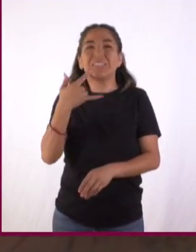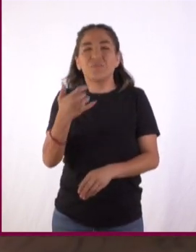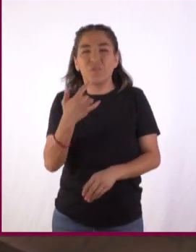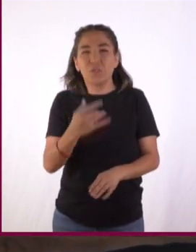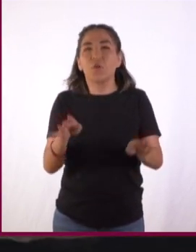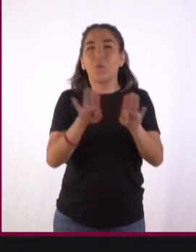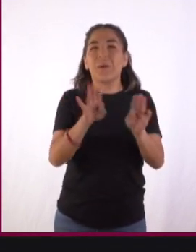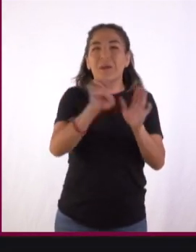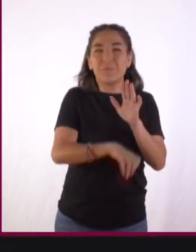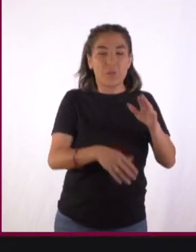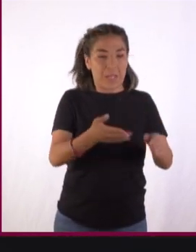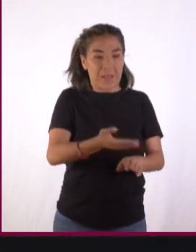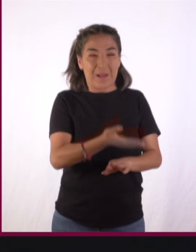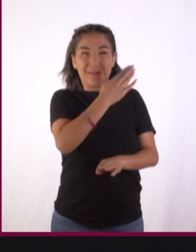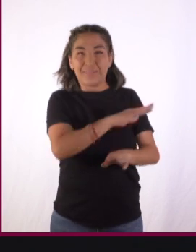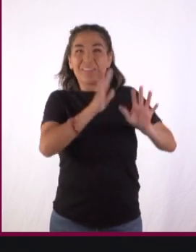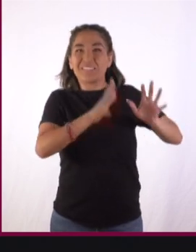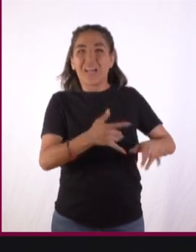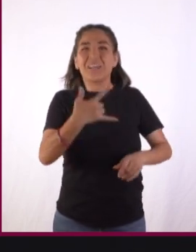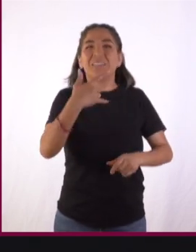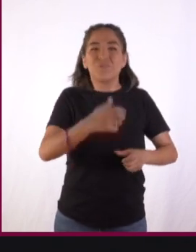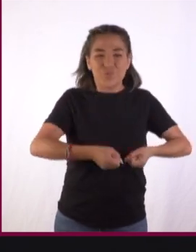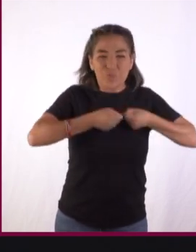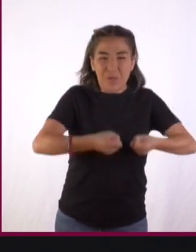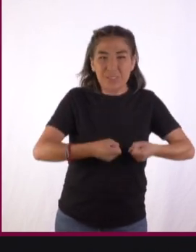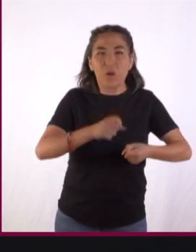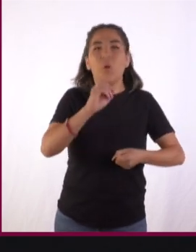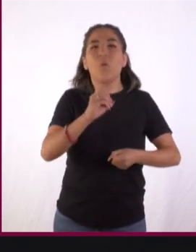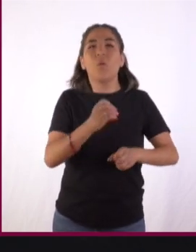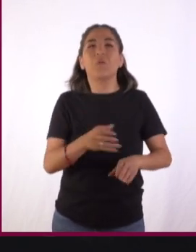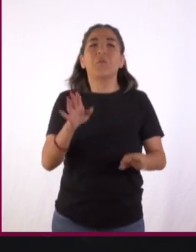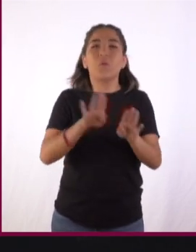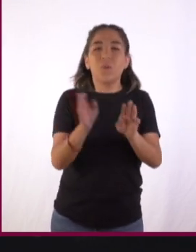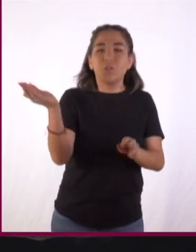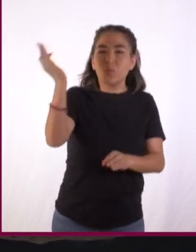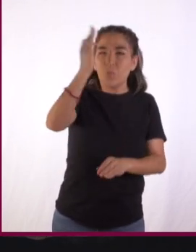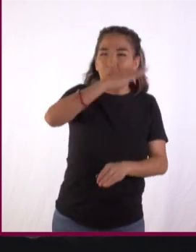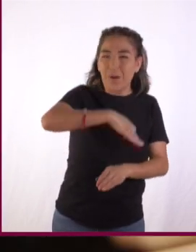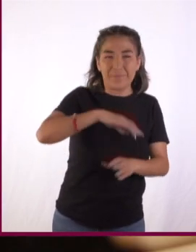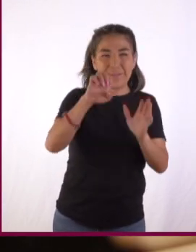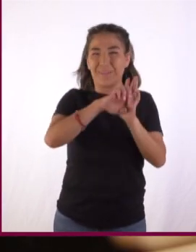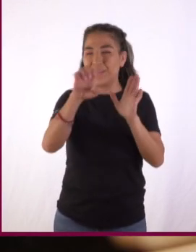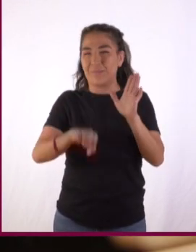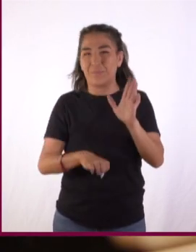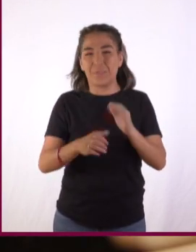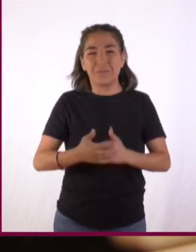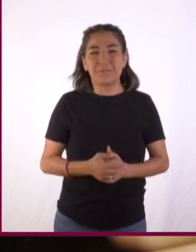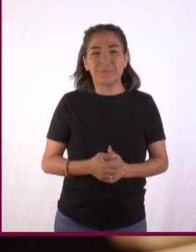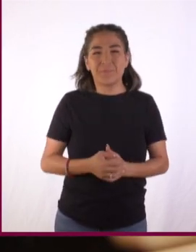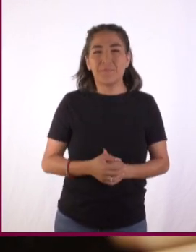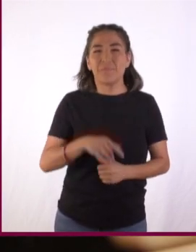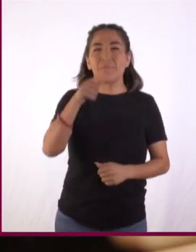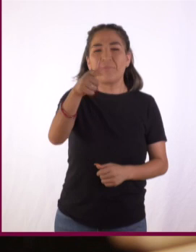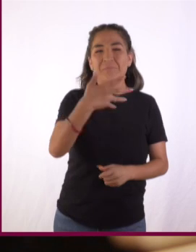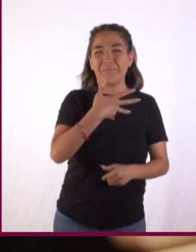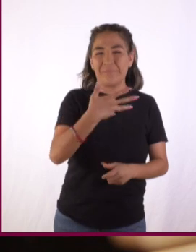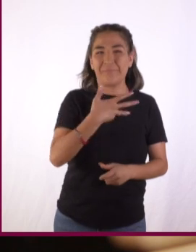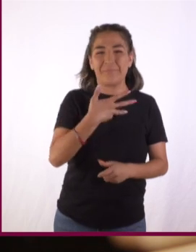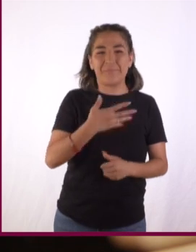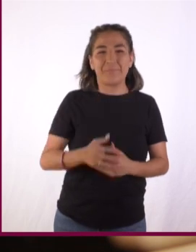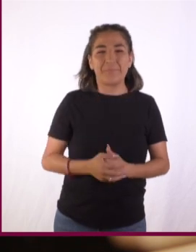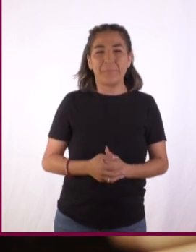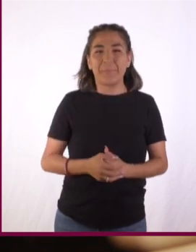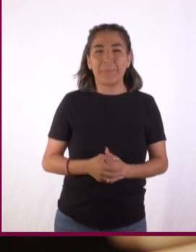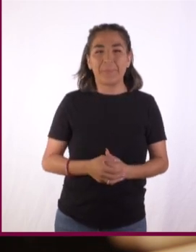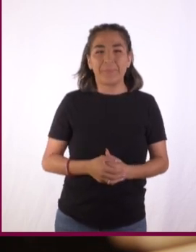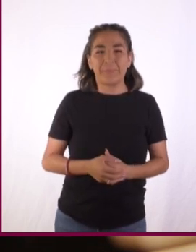decir, si viene de un esfuerzo anterior o viene de un relajamiento anterior. Por ejemplo, si tenemos una